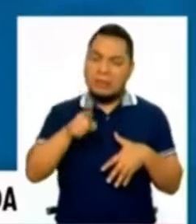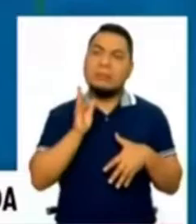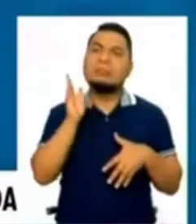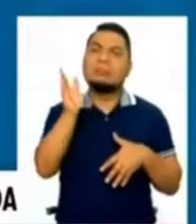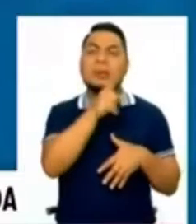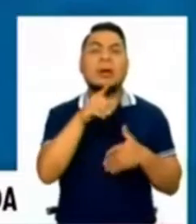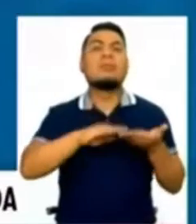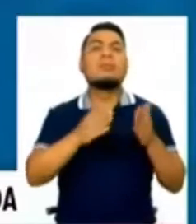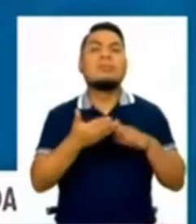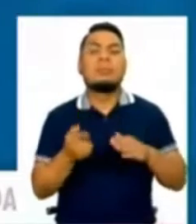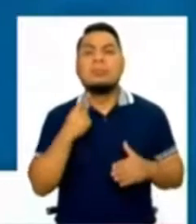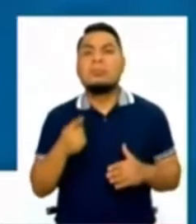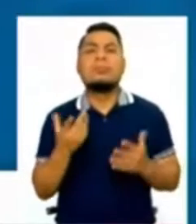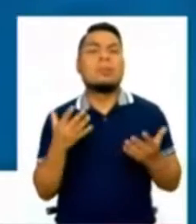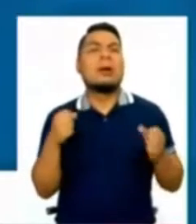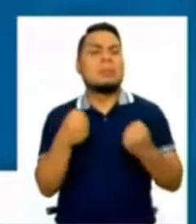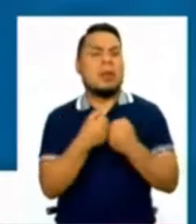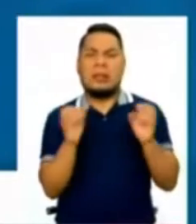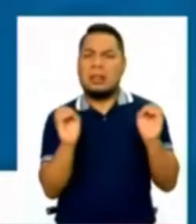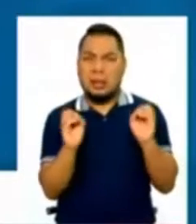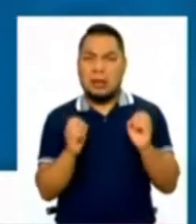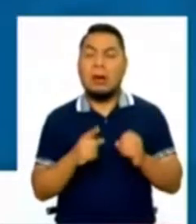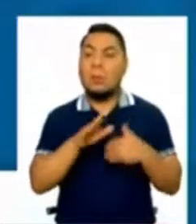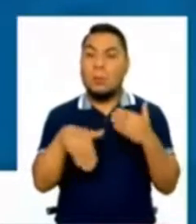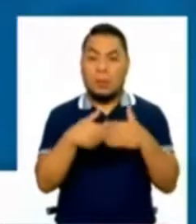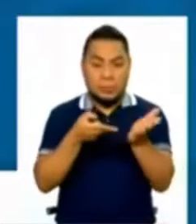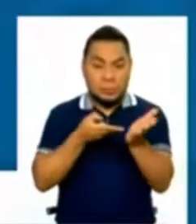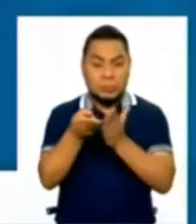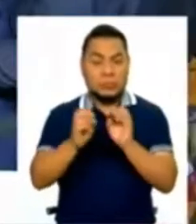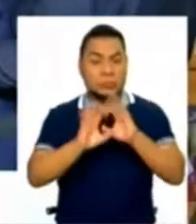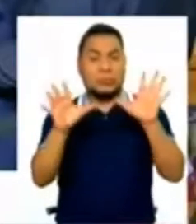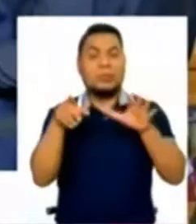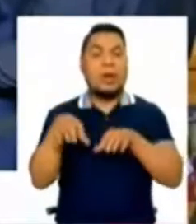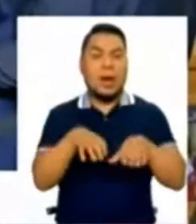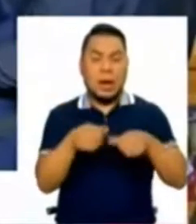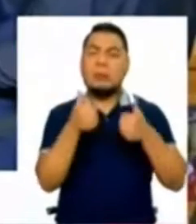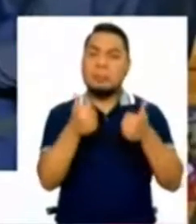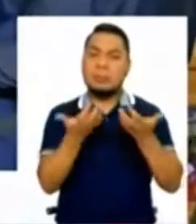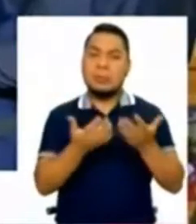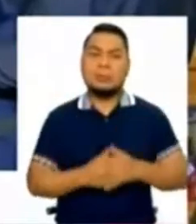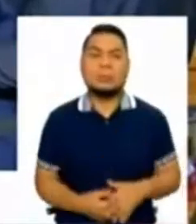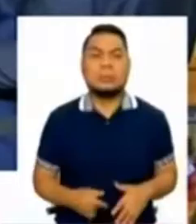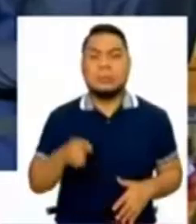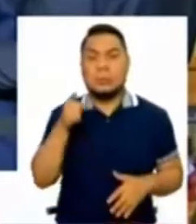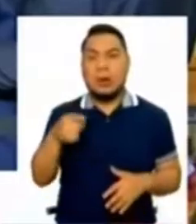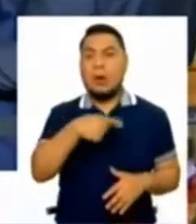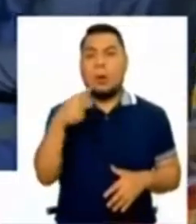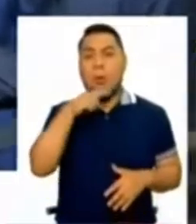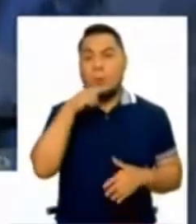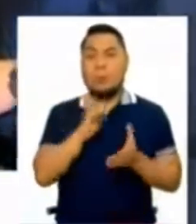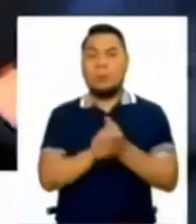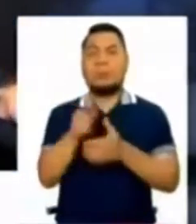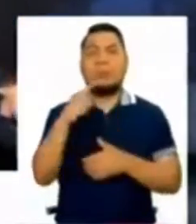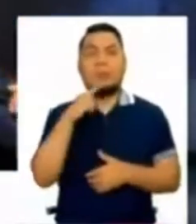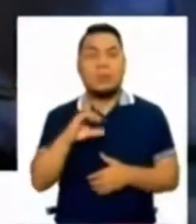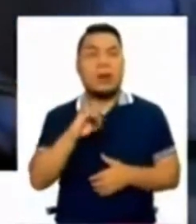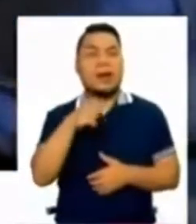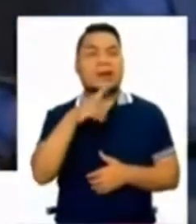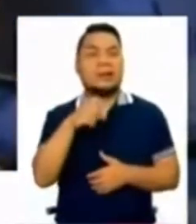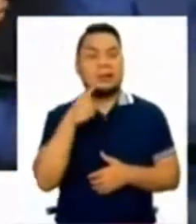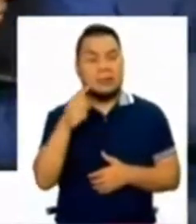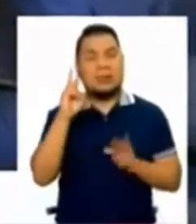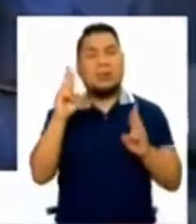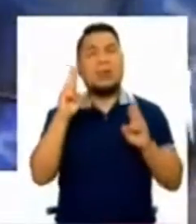población no agrede cuando hay sinceridad, cuando hay transparencia en tu actuar. Su colega de bancada, Katy Ugarte, espera